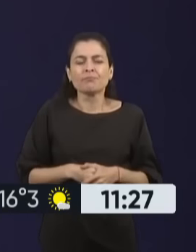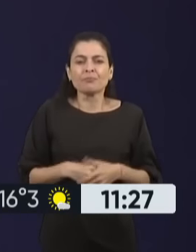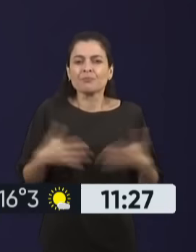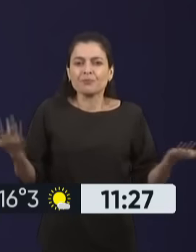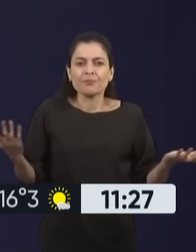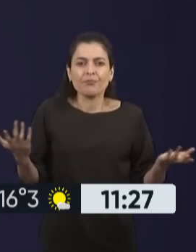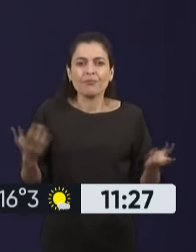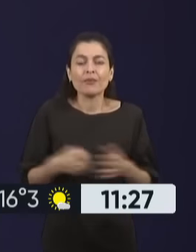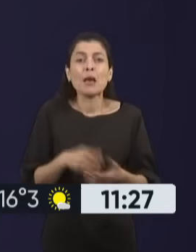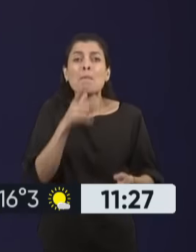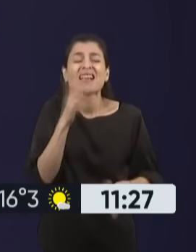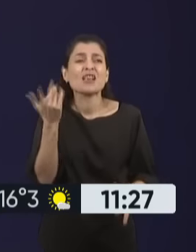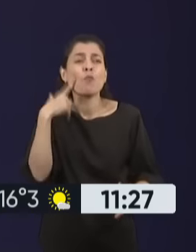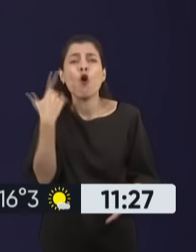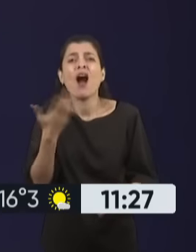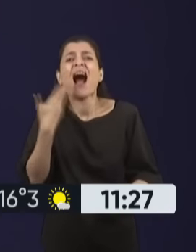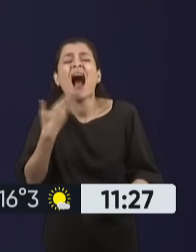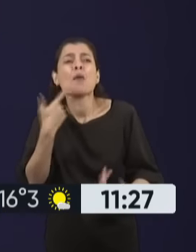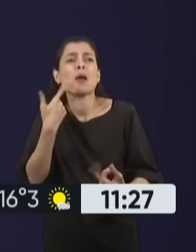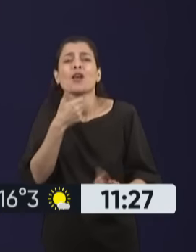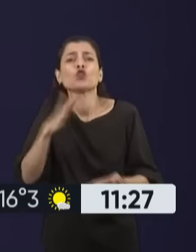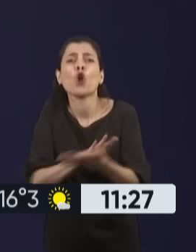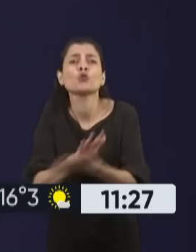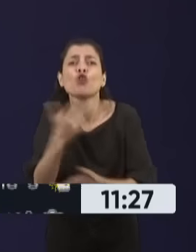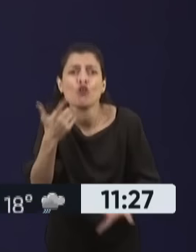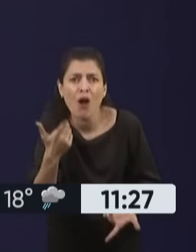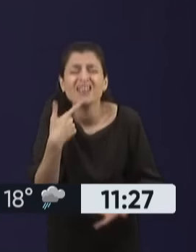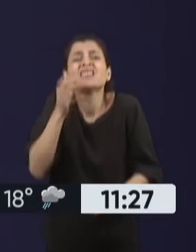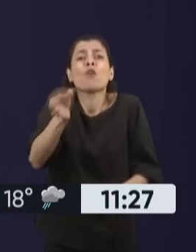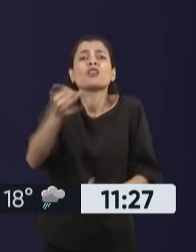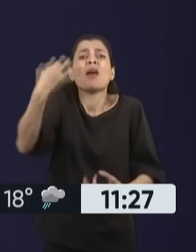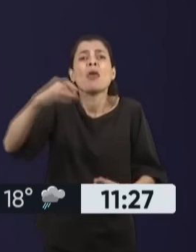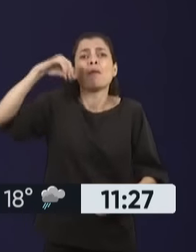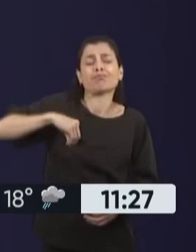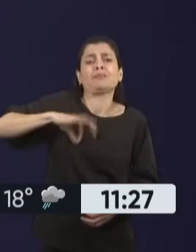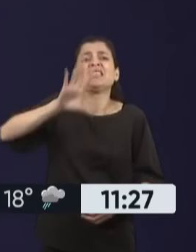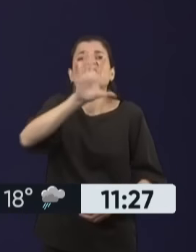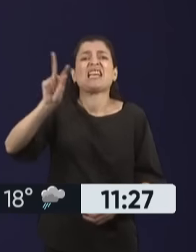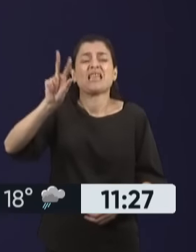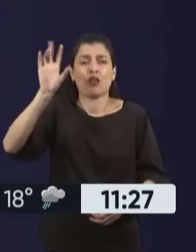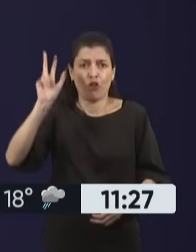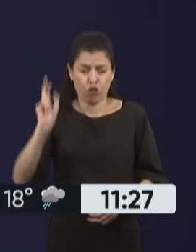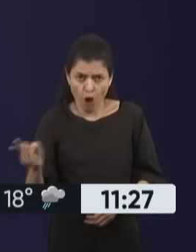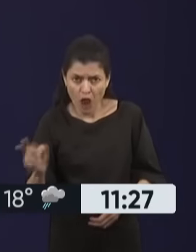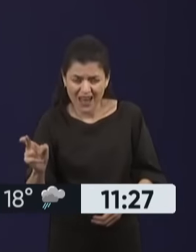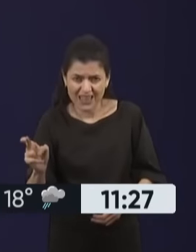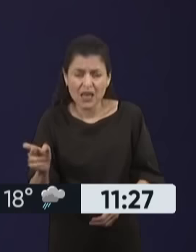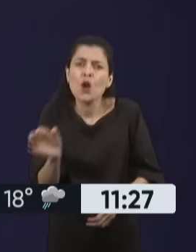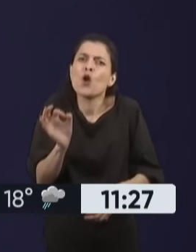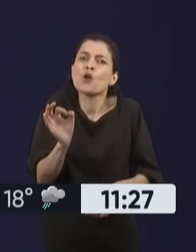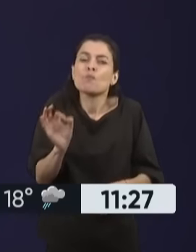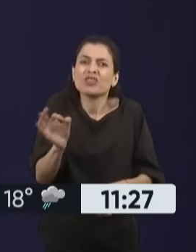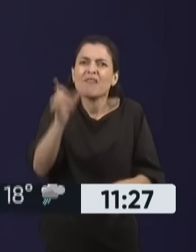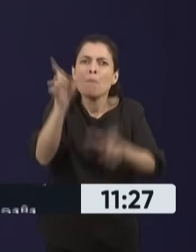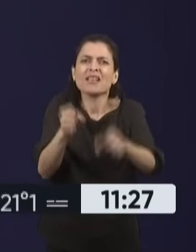es casi te dir un sin sentido porque Obviamente que si vos tenés salario de 00 En definitiva vos tenés la vos tenés al